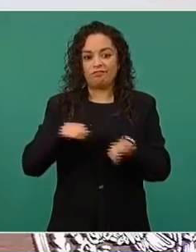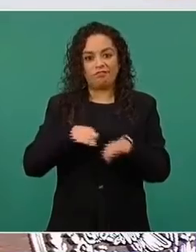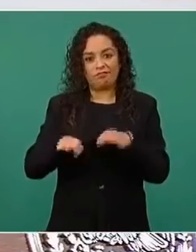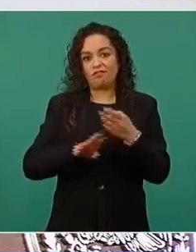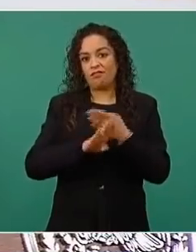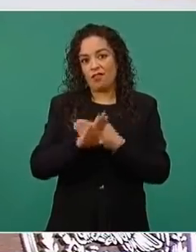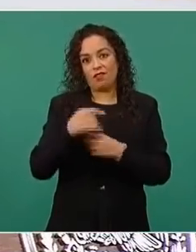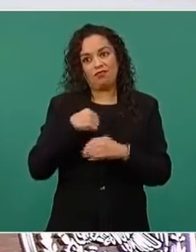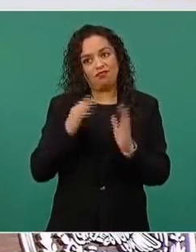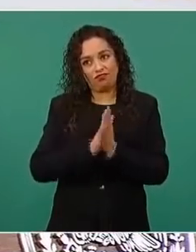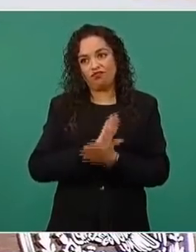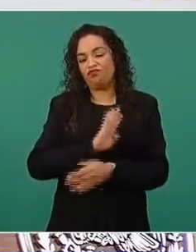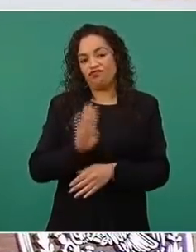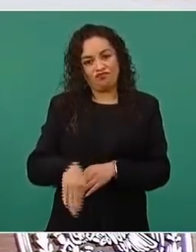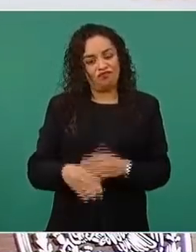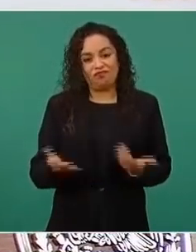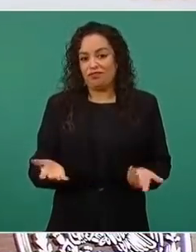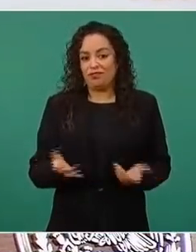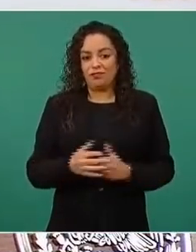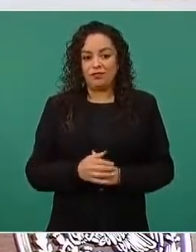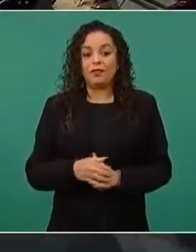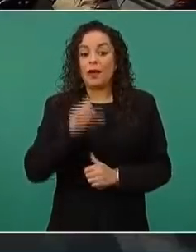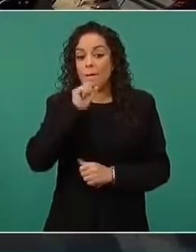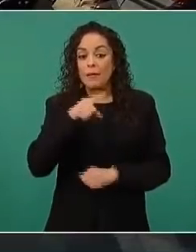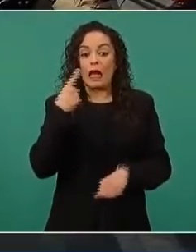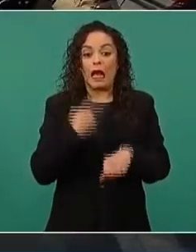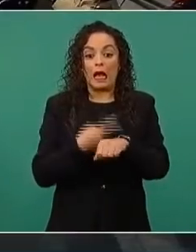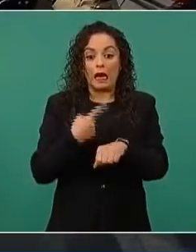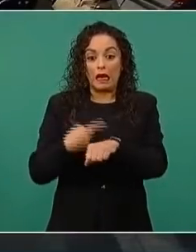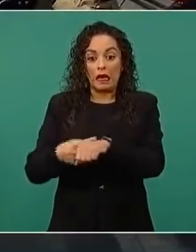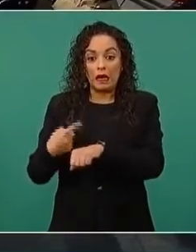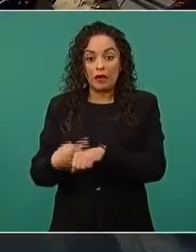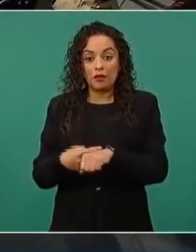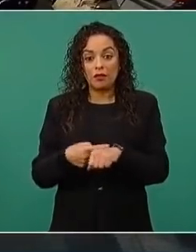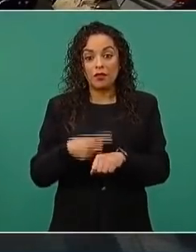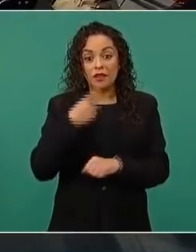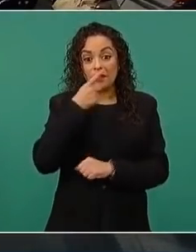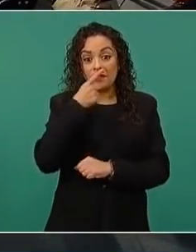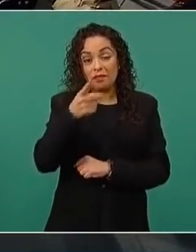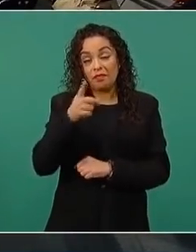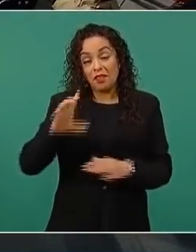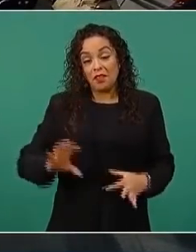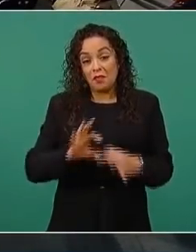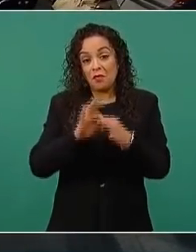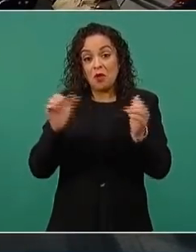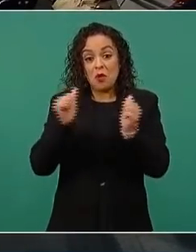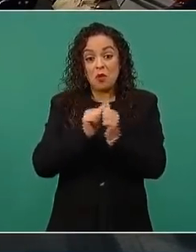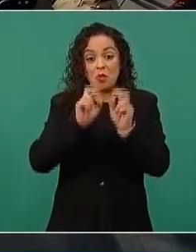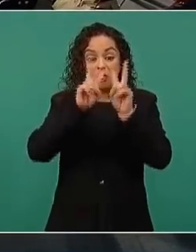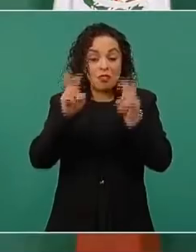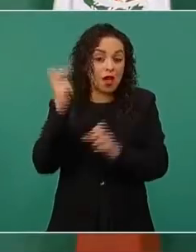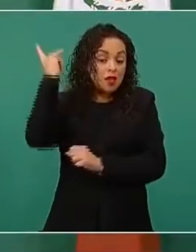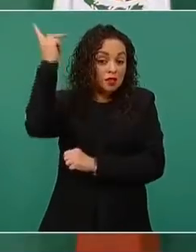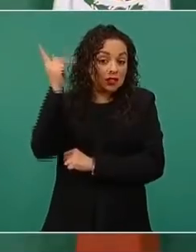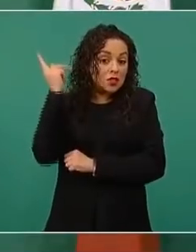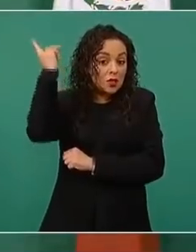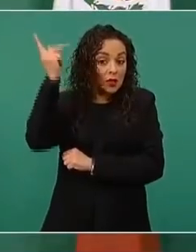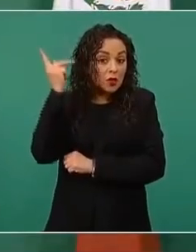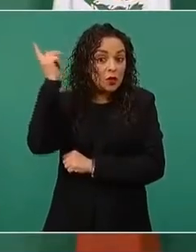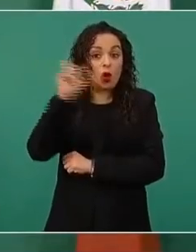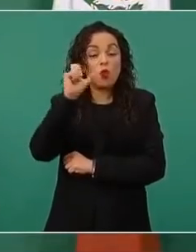las enfermedades, y eso tiene que ver con la psicología, mientras está